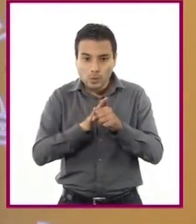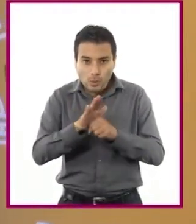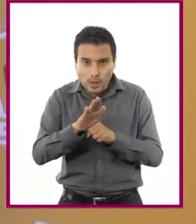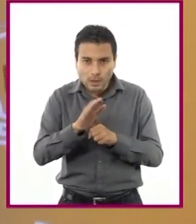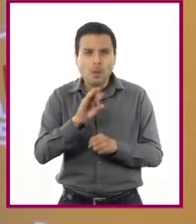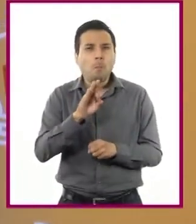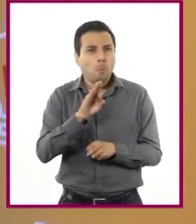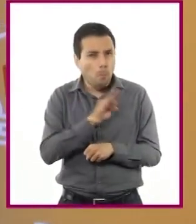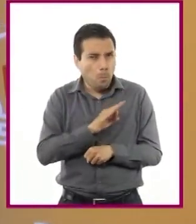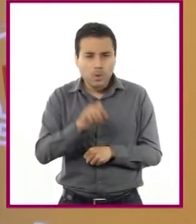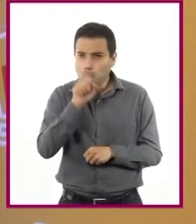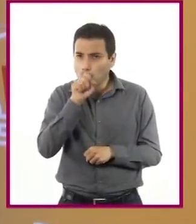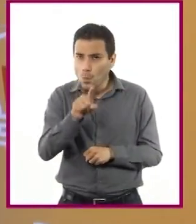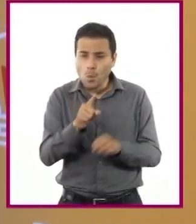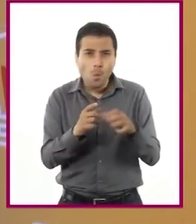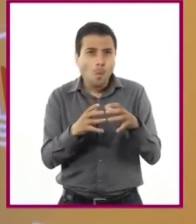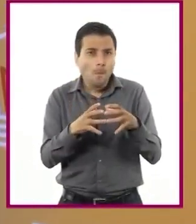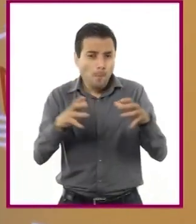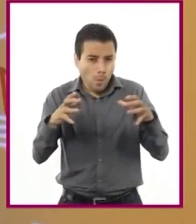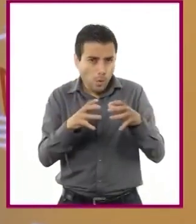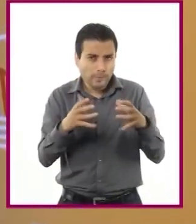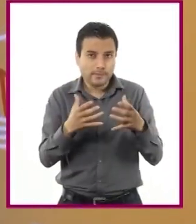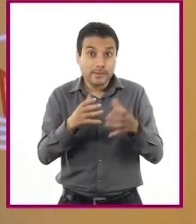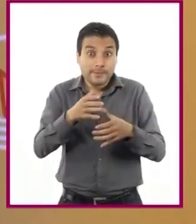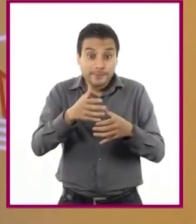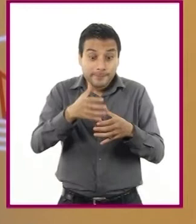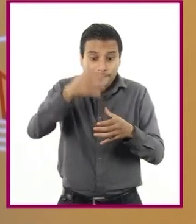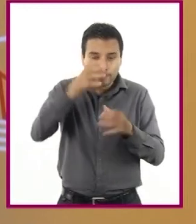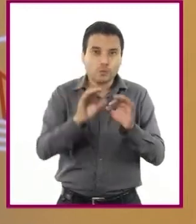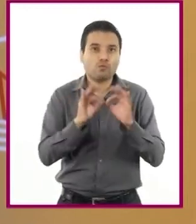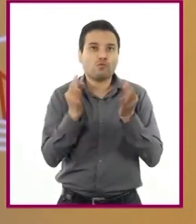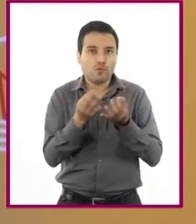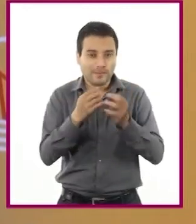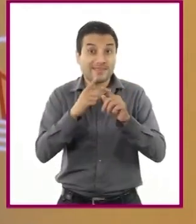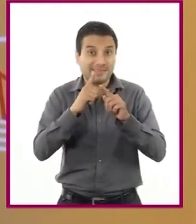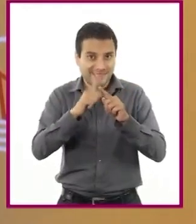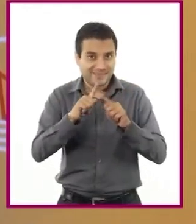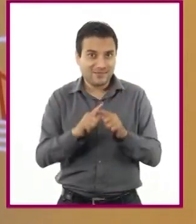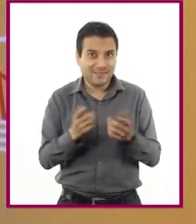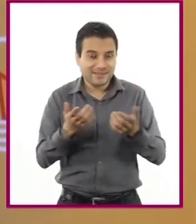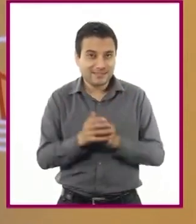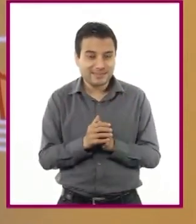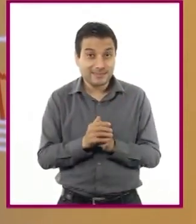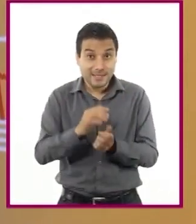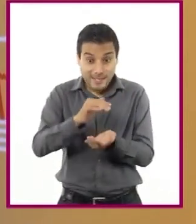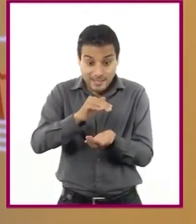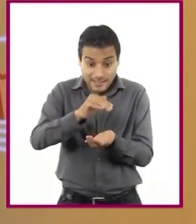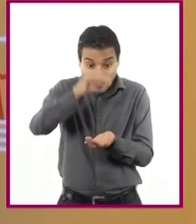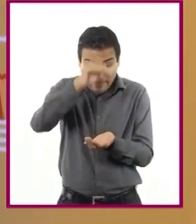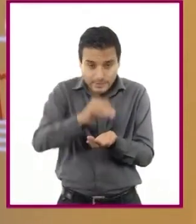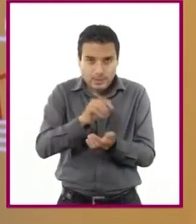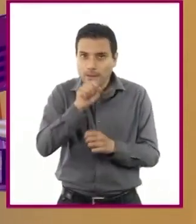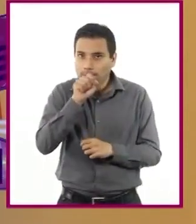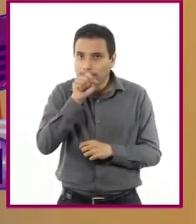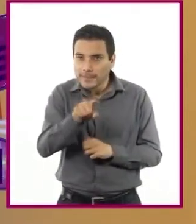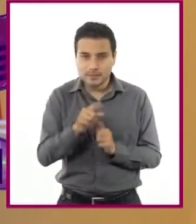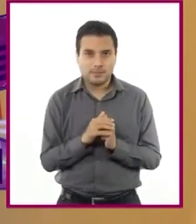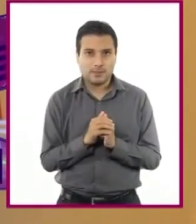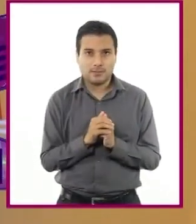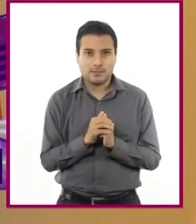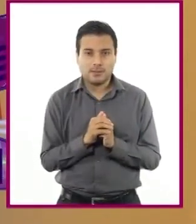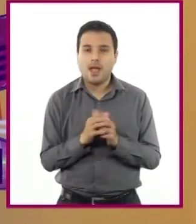volumen interior para diferentes formas. Esto ocasiona que la capacidad sea la misma. Sin